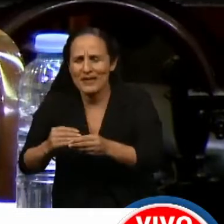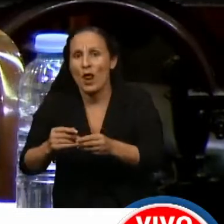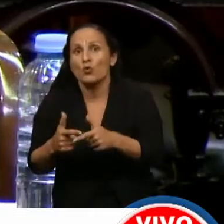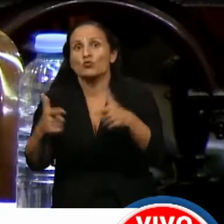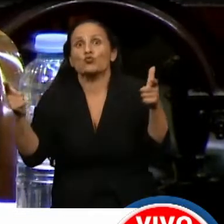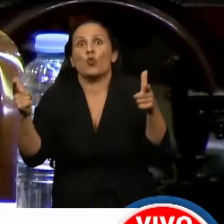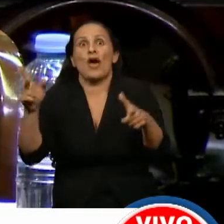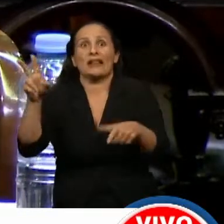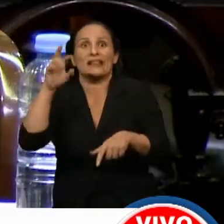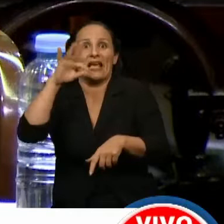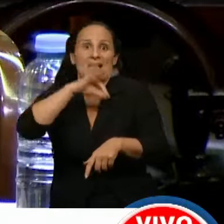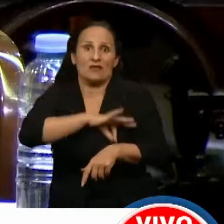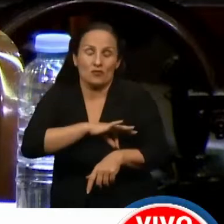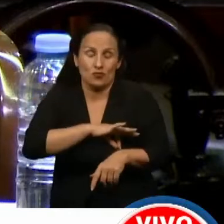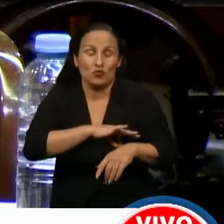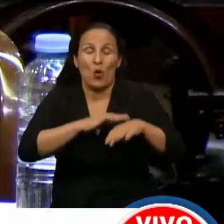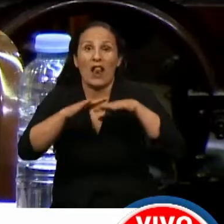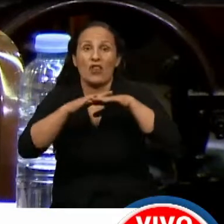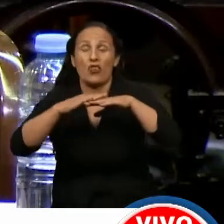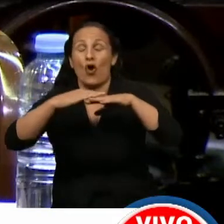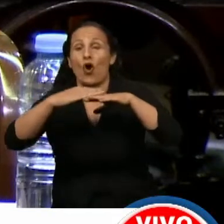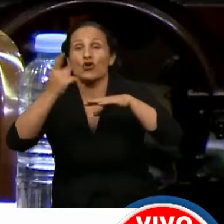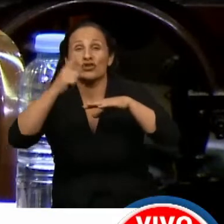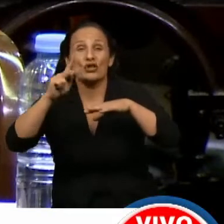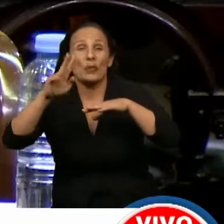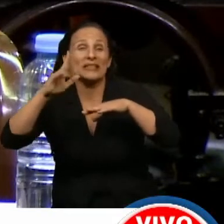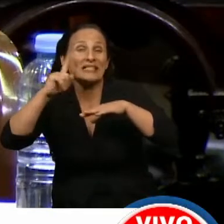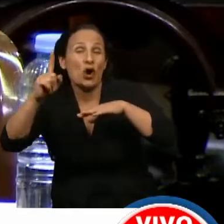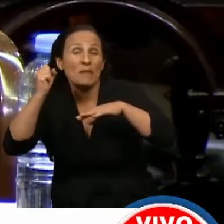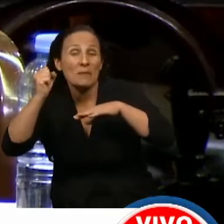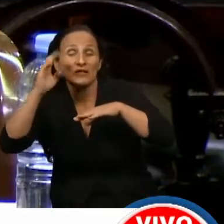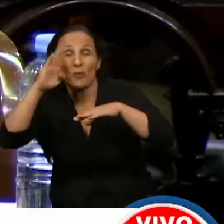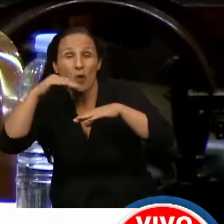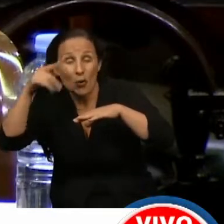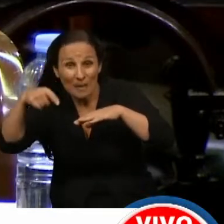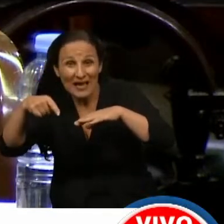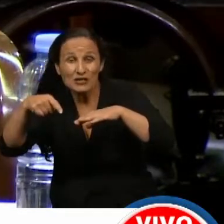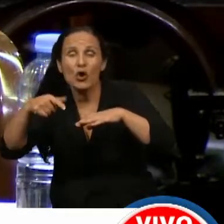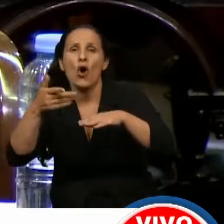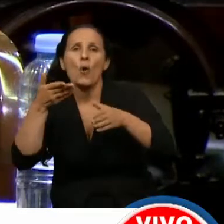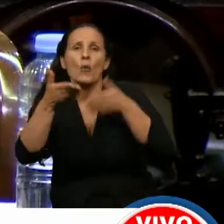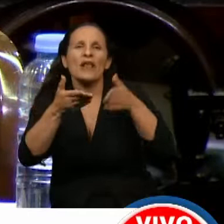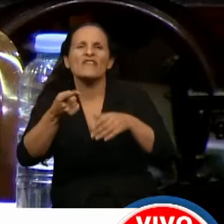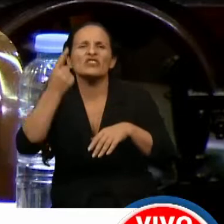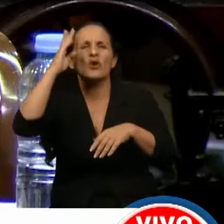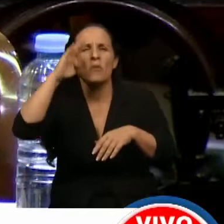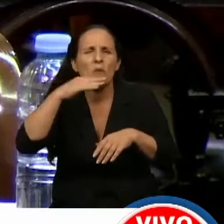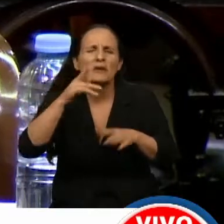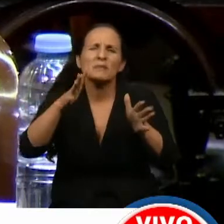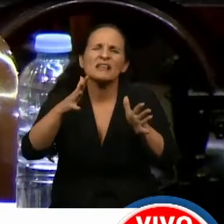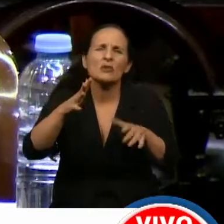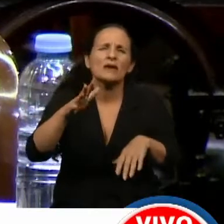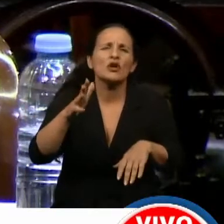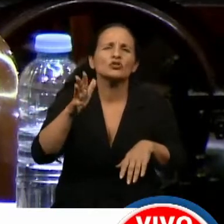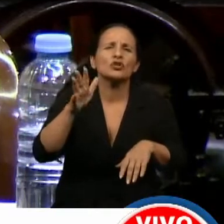suerte de tener un salario bruto de 125.000 pesos por mes, vas a tener un beneficio mensual aproximado